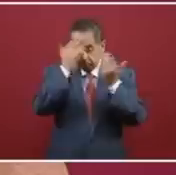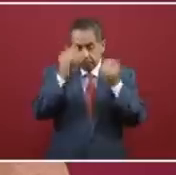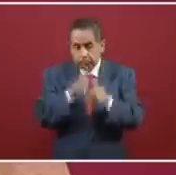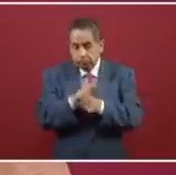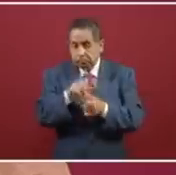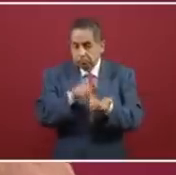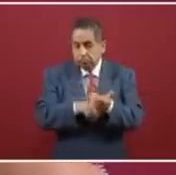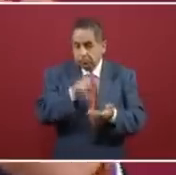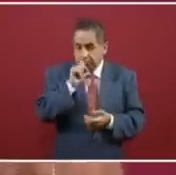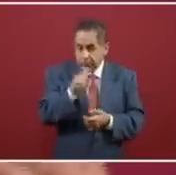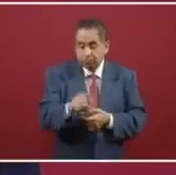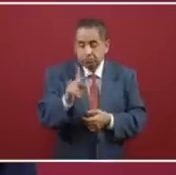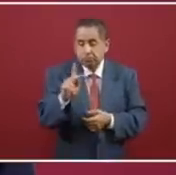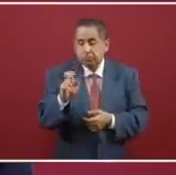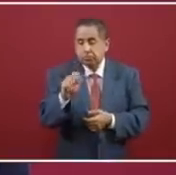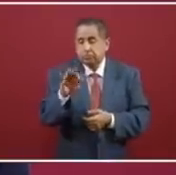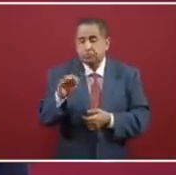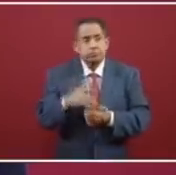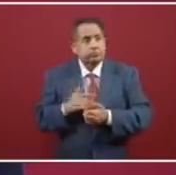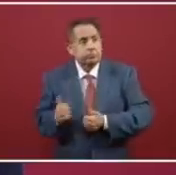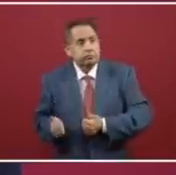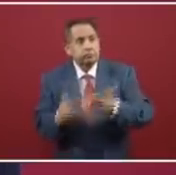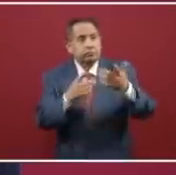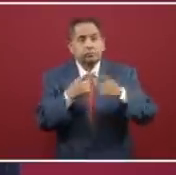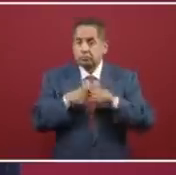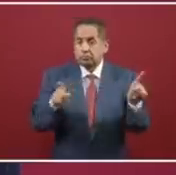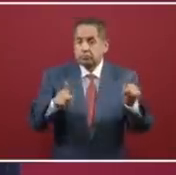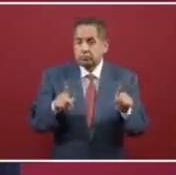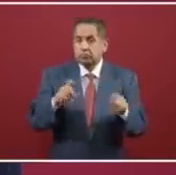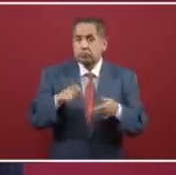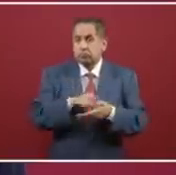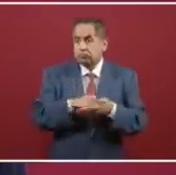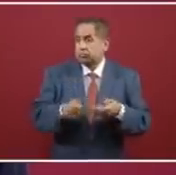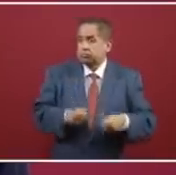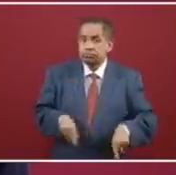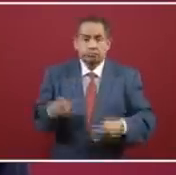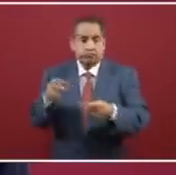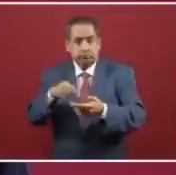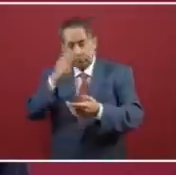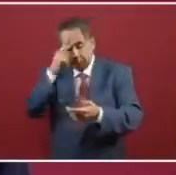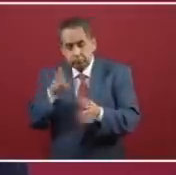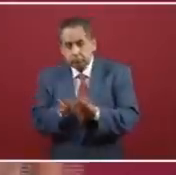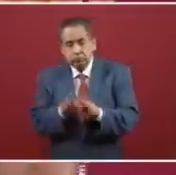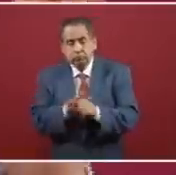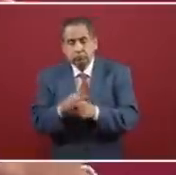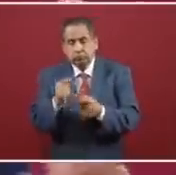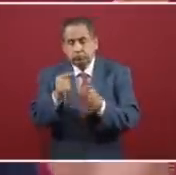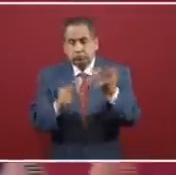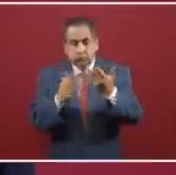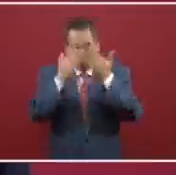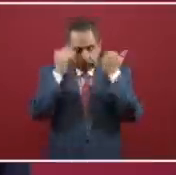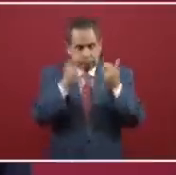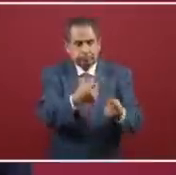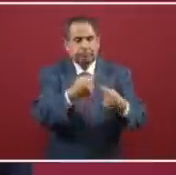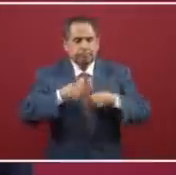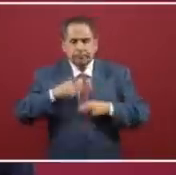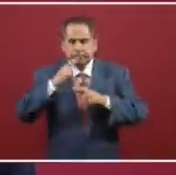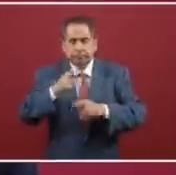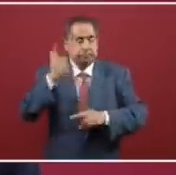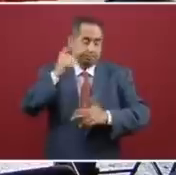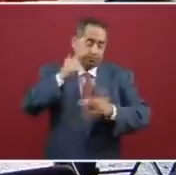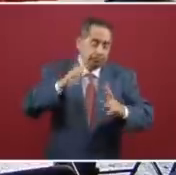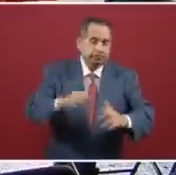sabemos si el producto que manda eeuu es distinto que el que comercia en nuestro país eso ya no lo responderá